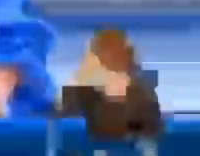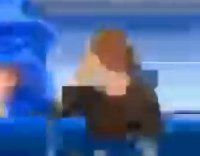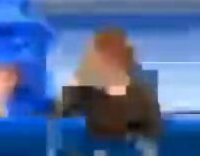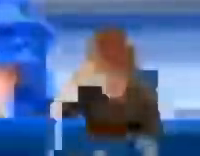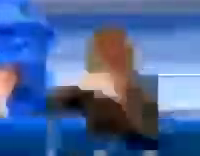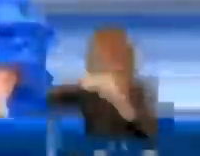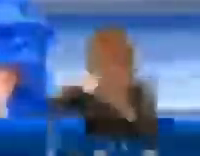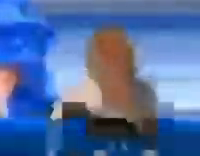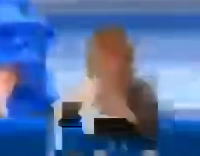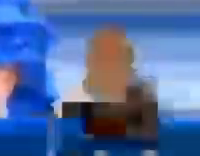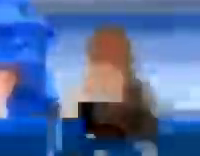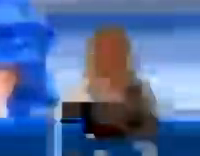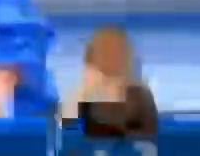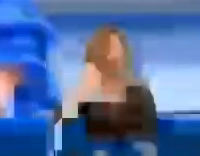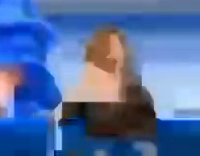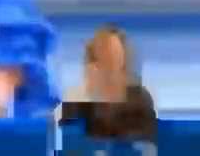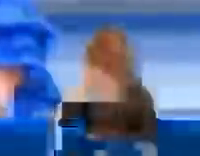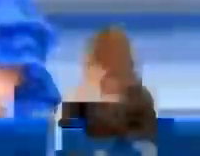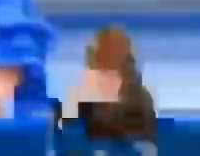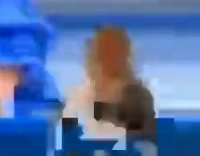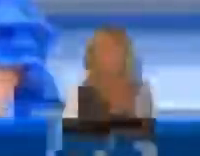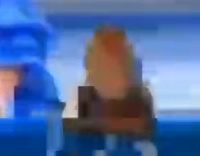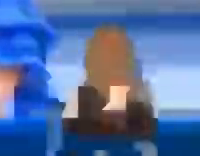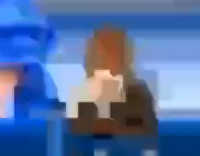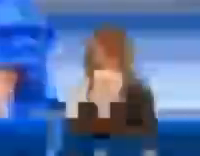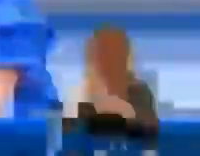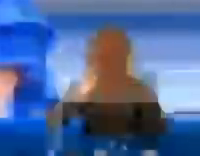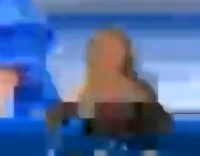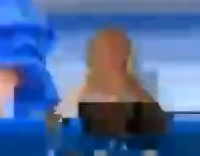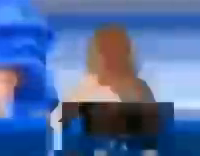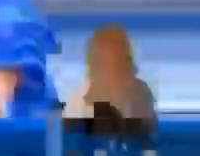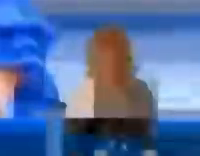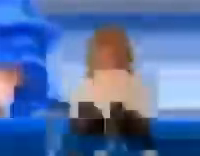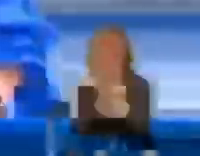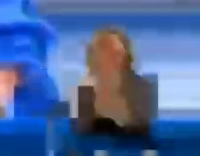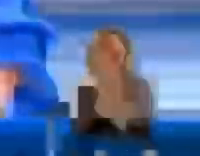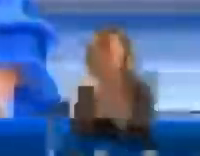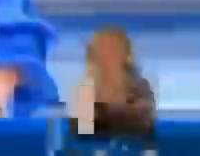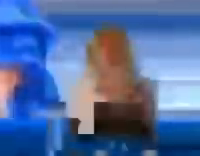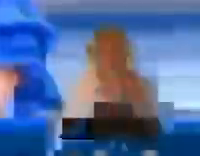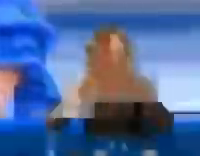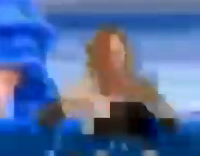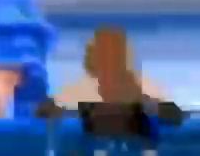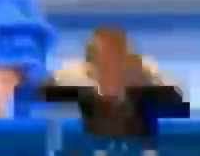en 90 y en 180 días. Eso tras la promulgación de la ley económica que fue